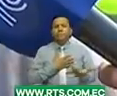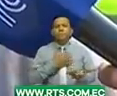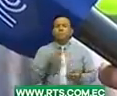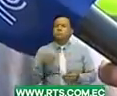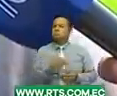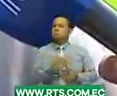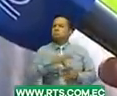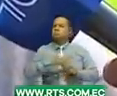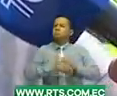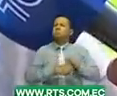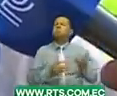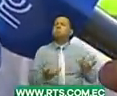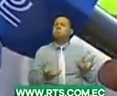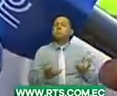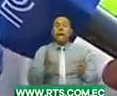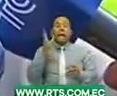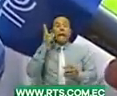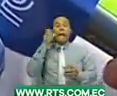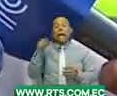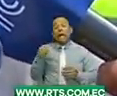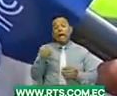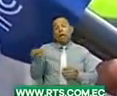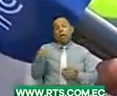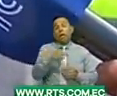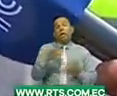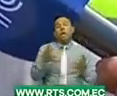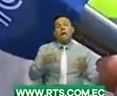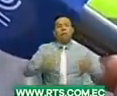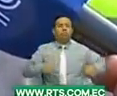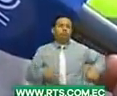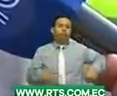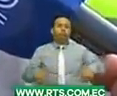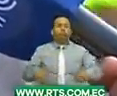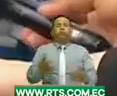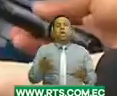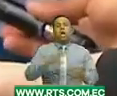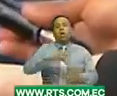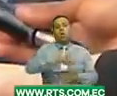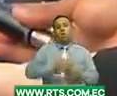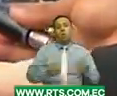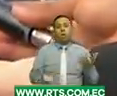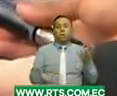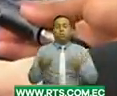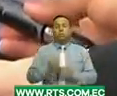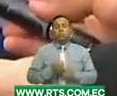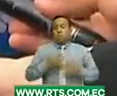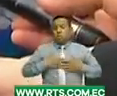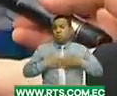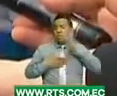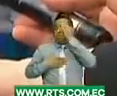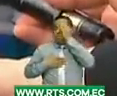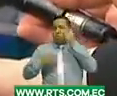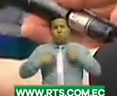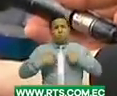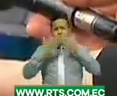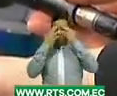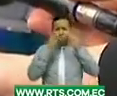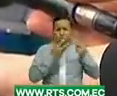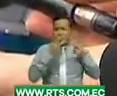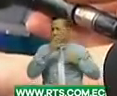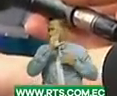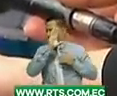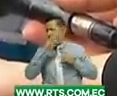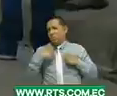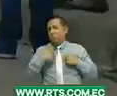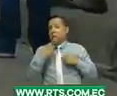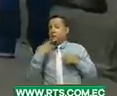¿Qué tenía? Me imagino la moto. O no sé, porque él se paró ahí a comprar un cigarro. Dice que está apuñaleado, yo no lo he visto. Quería ver la cara para ver si es un